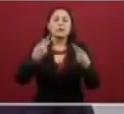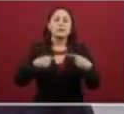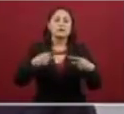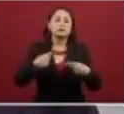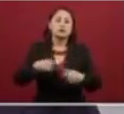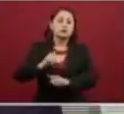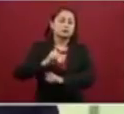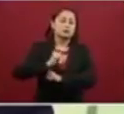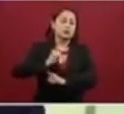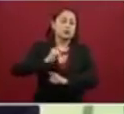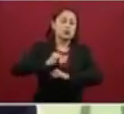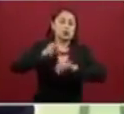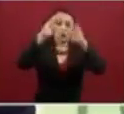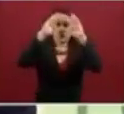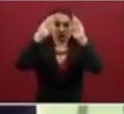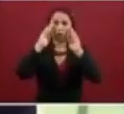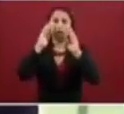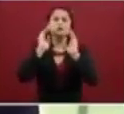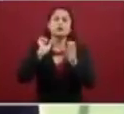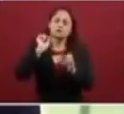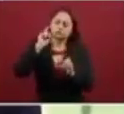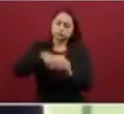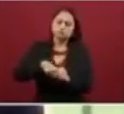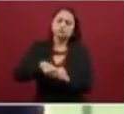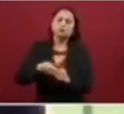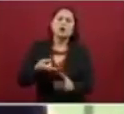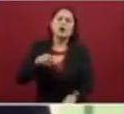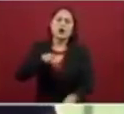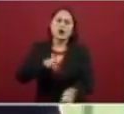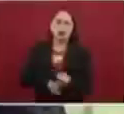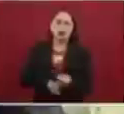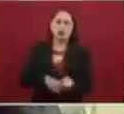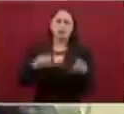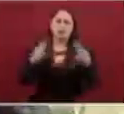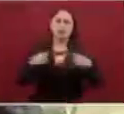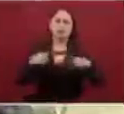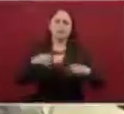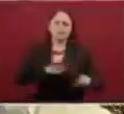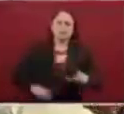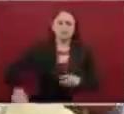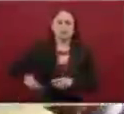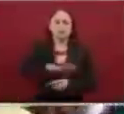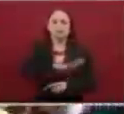soldado es pueblo uniformado.